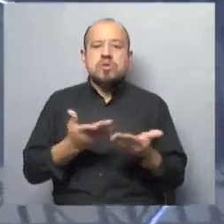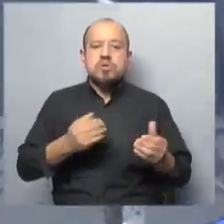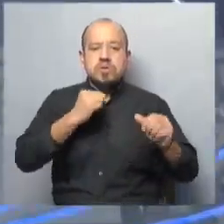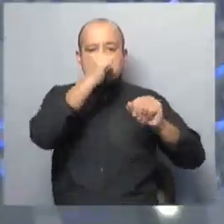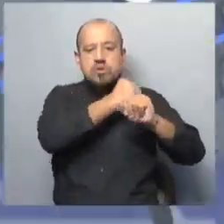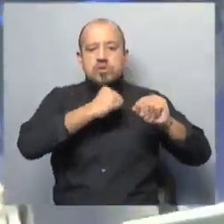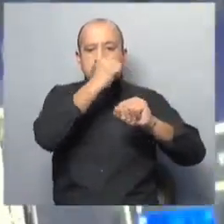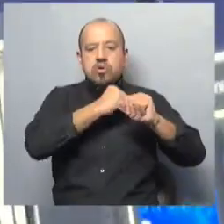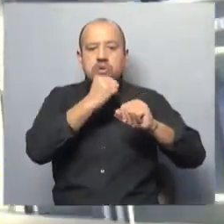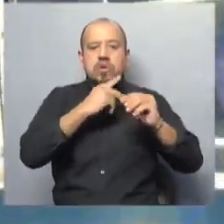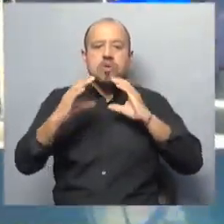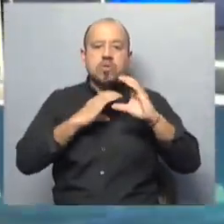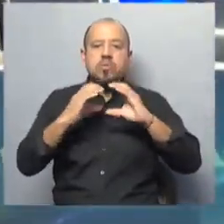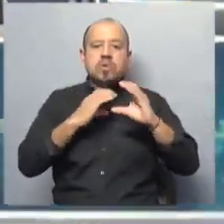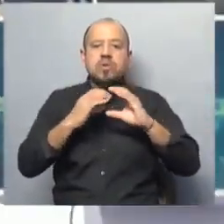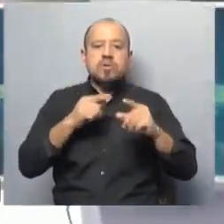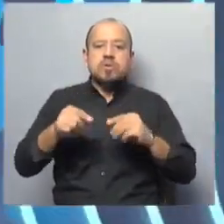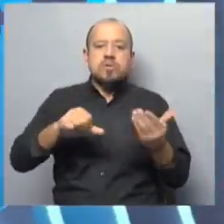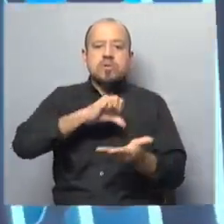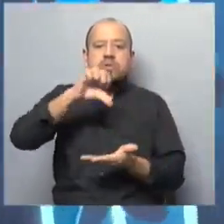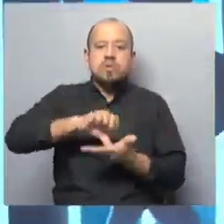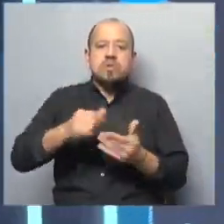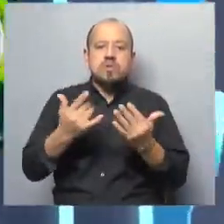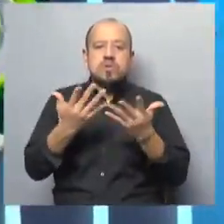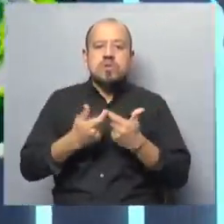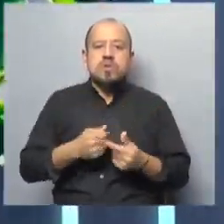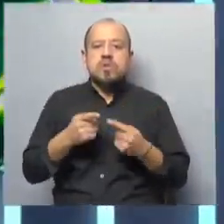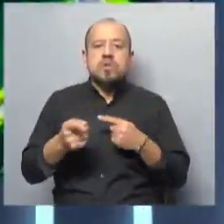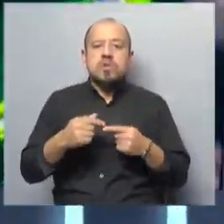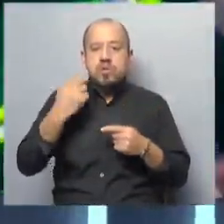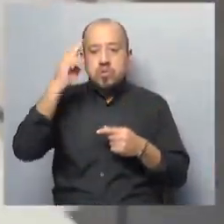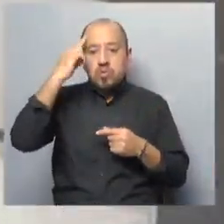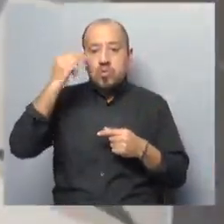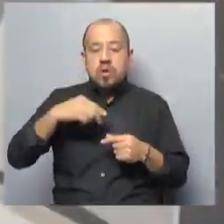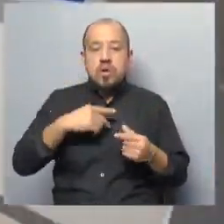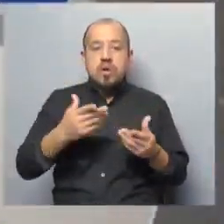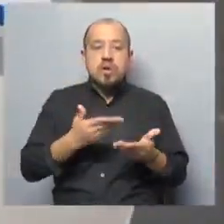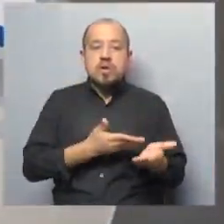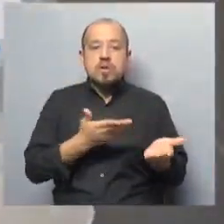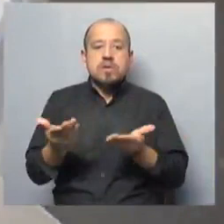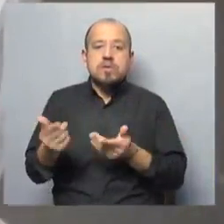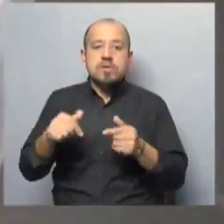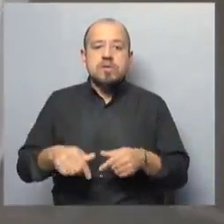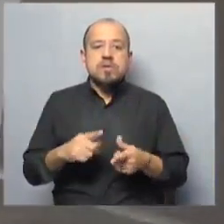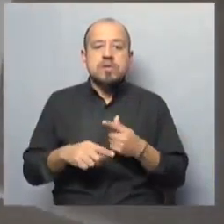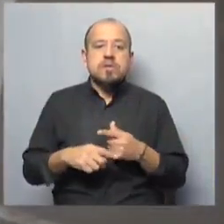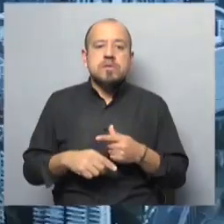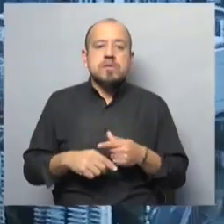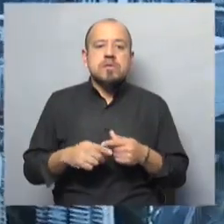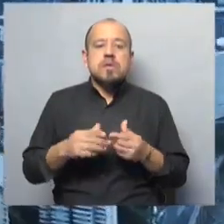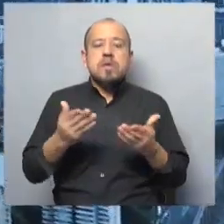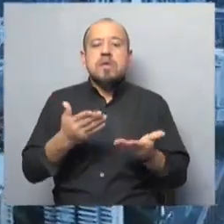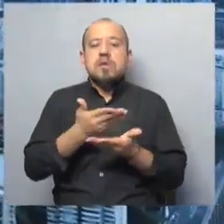la información y las comunicaciones de este país, que se organiza en Chongqing, y Uruguay fue el país invitado de la actividad de este año. Chongqing es